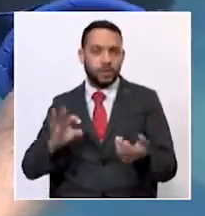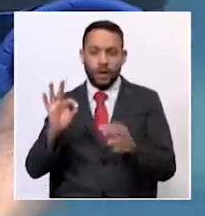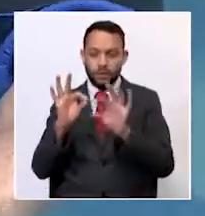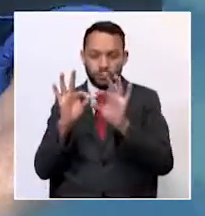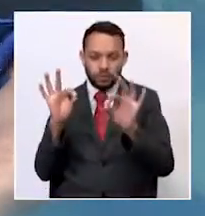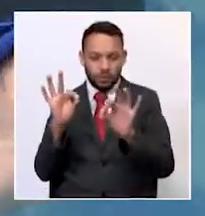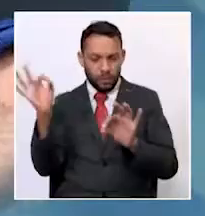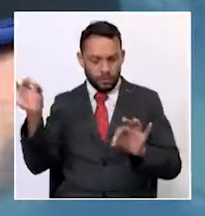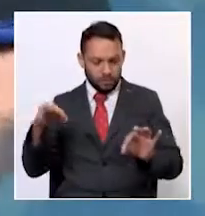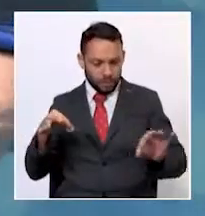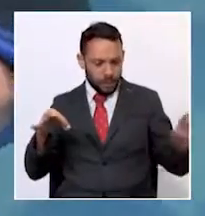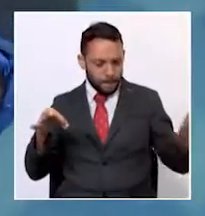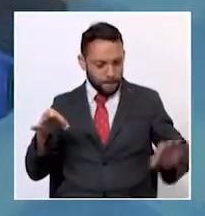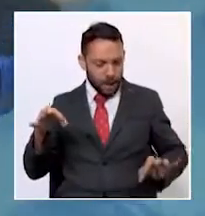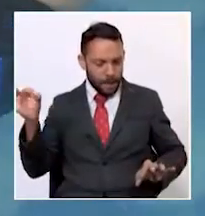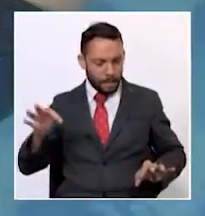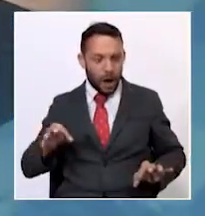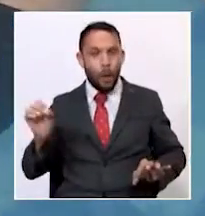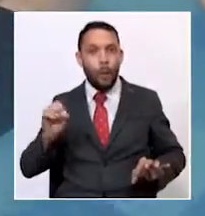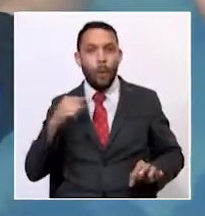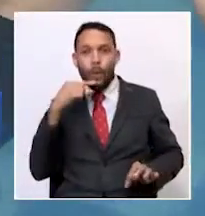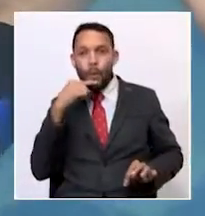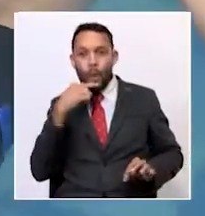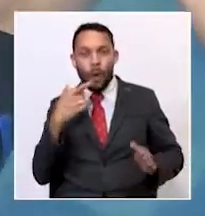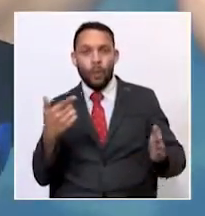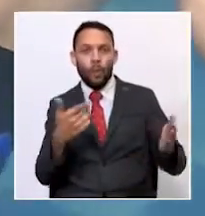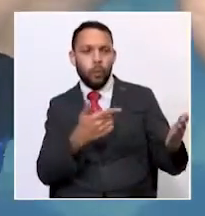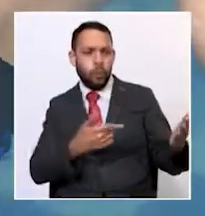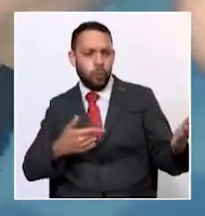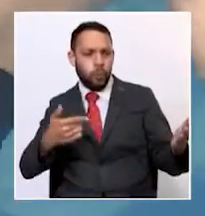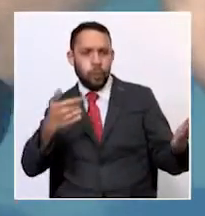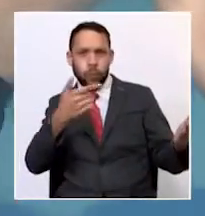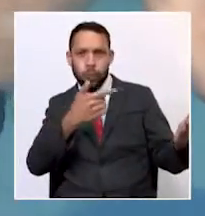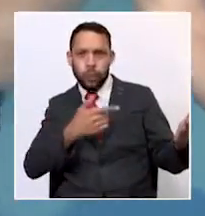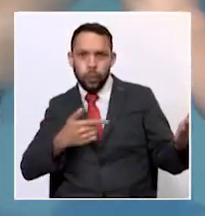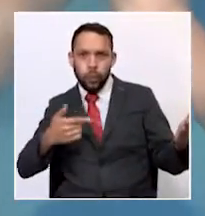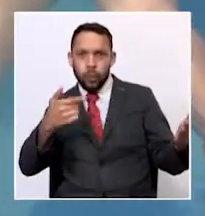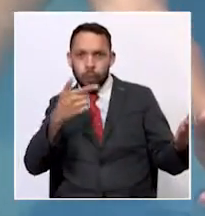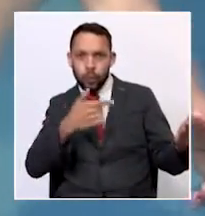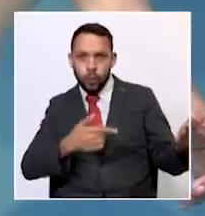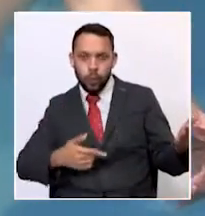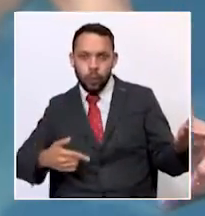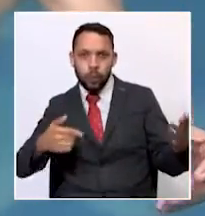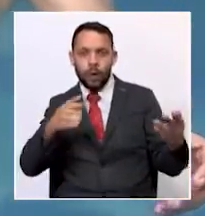acupuntura, con láser, con fisioterapia,